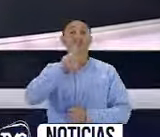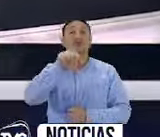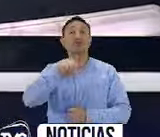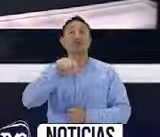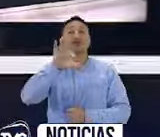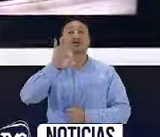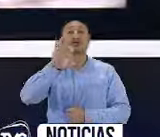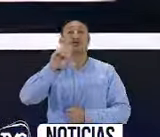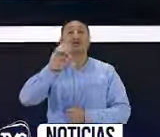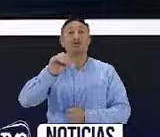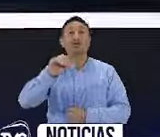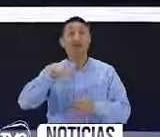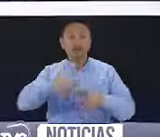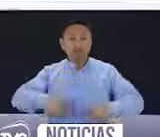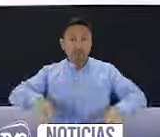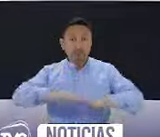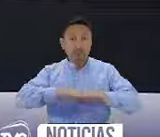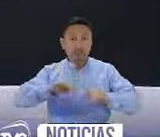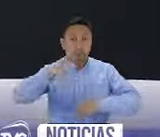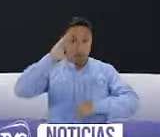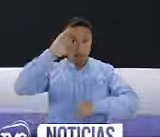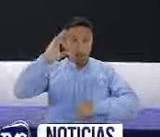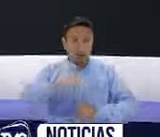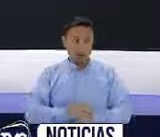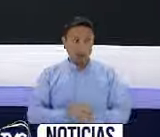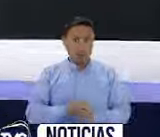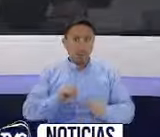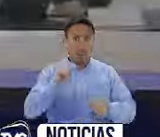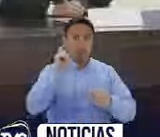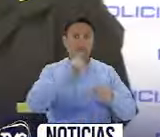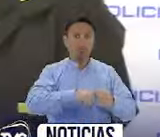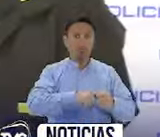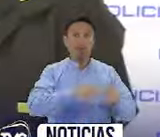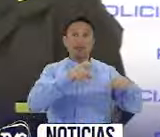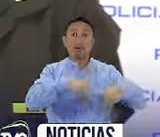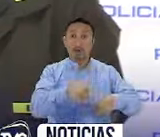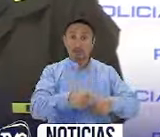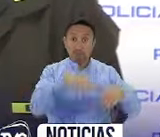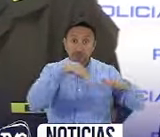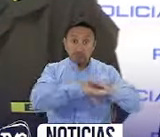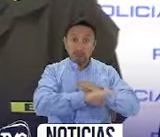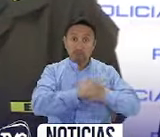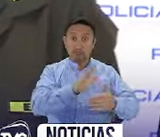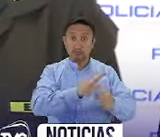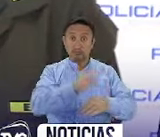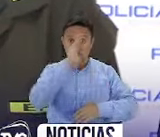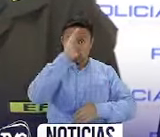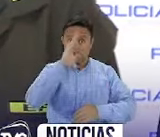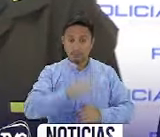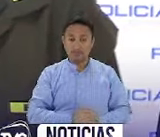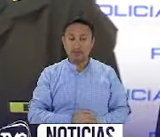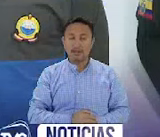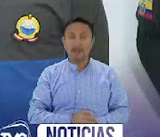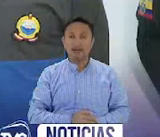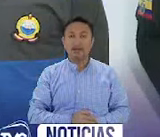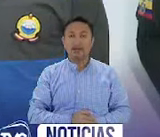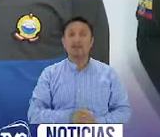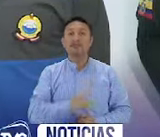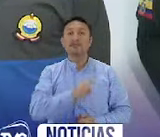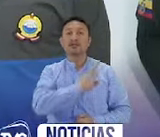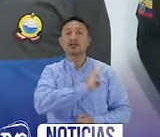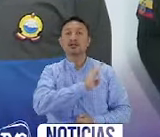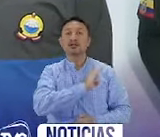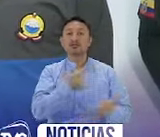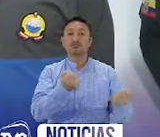a disposición la Policía Nacional para postulantes que deseen ingresar a esta institución en calidad de aspirantes técnicos operativos.